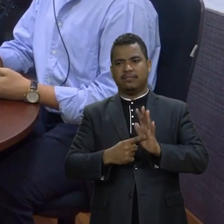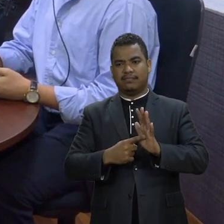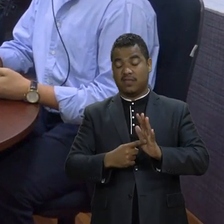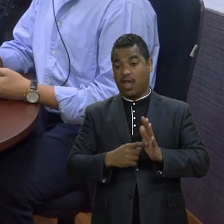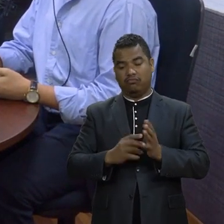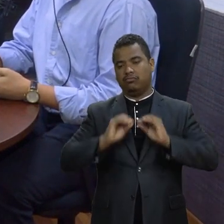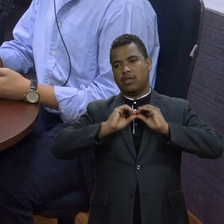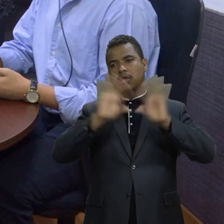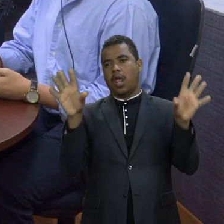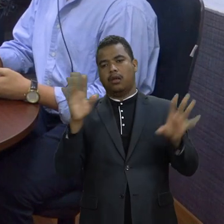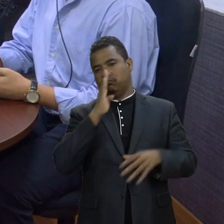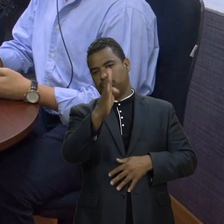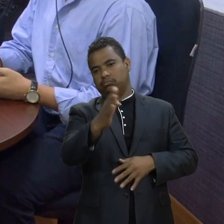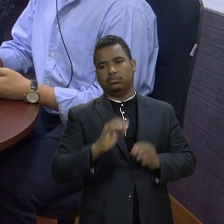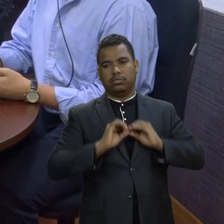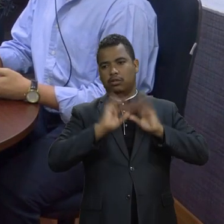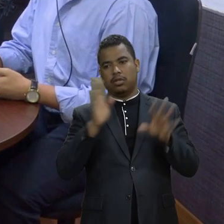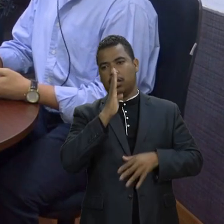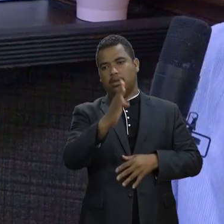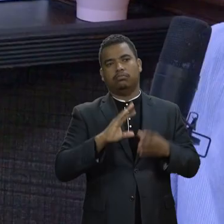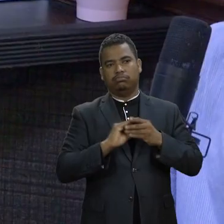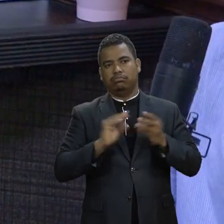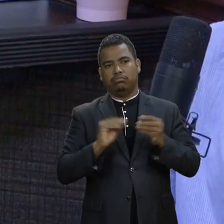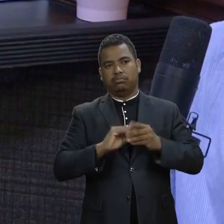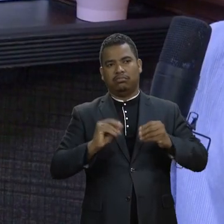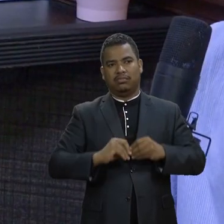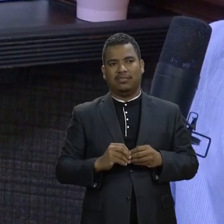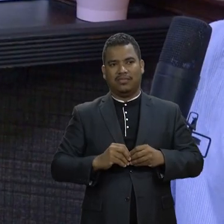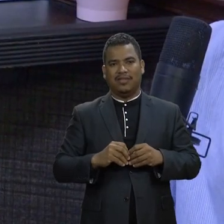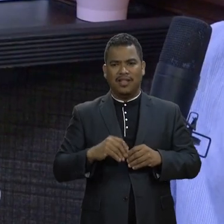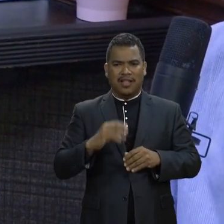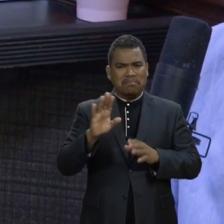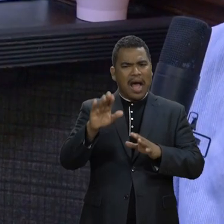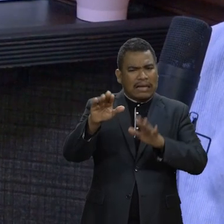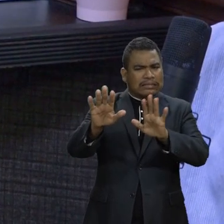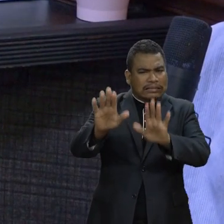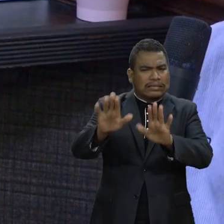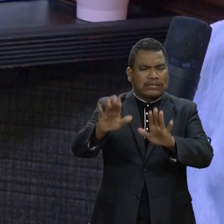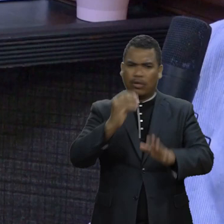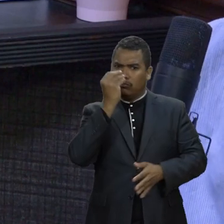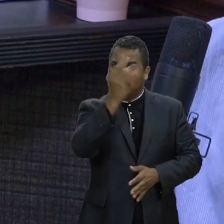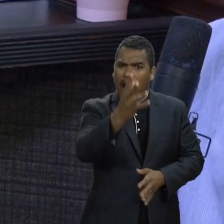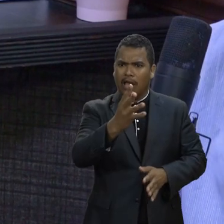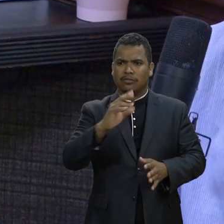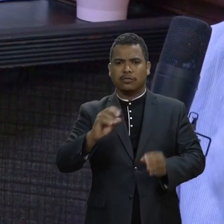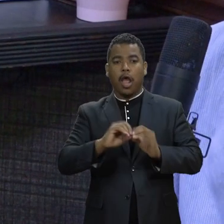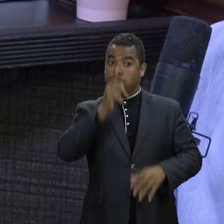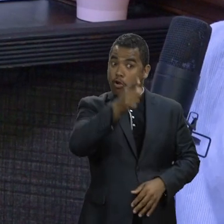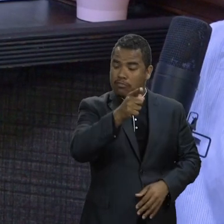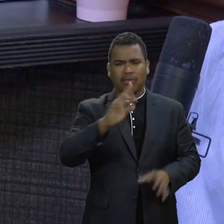Ser sincera. Dice mi sobrina, comencemos a trabajar un poco en eso.